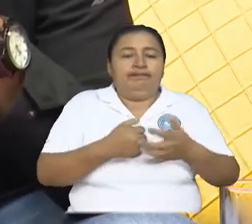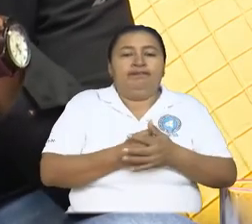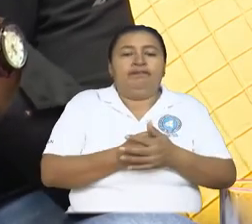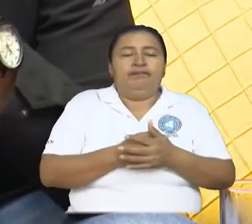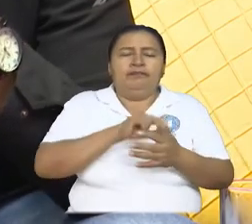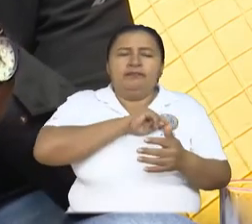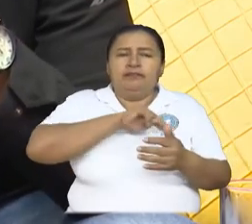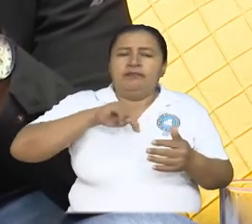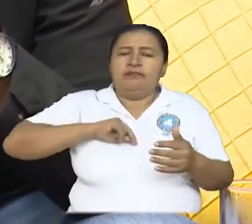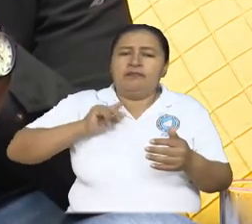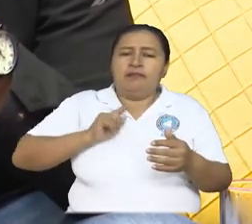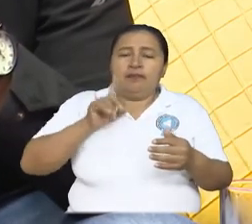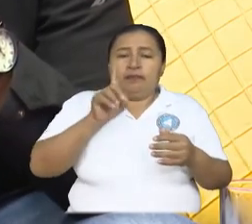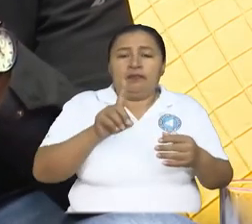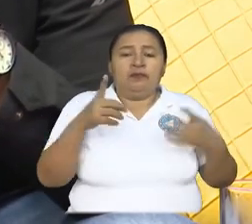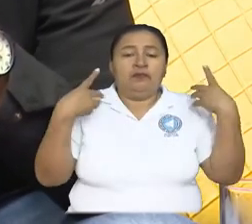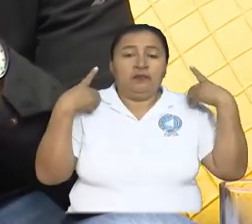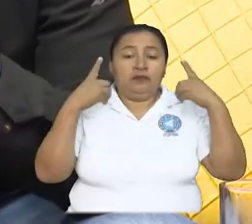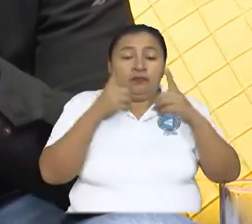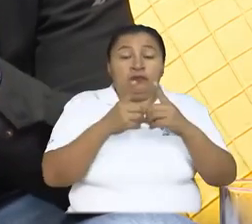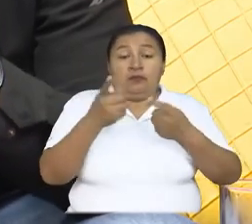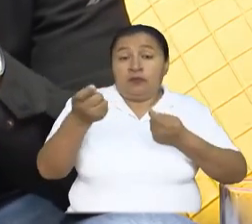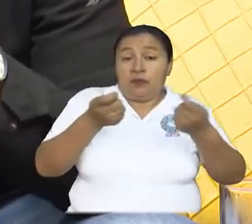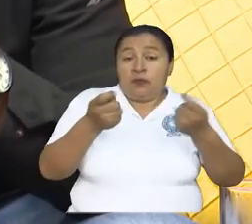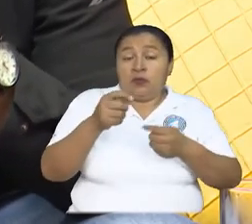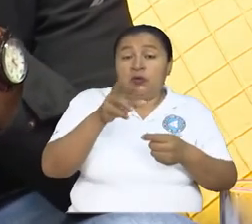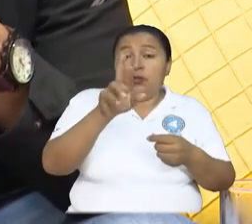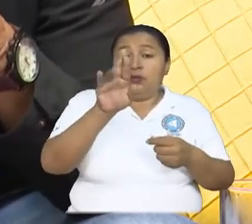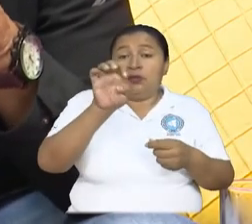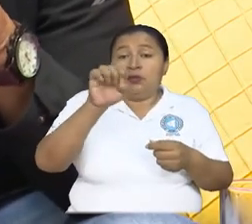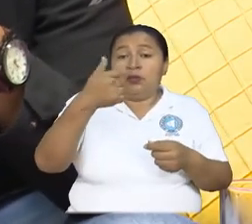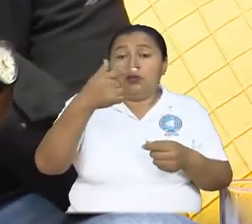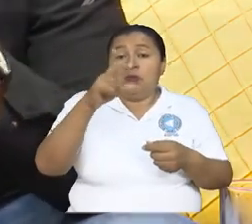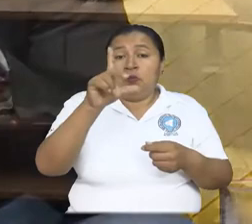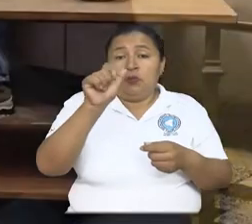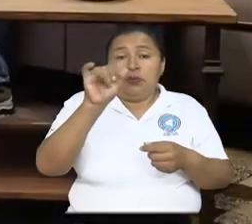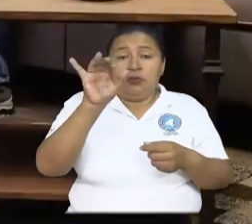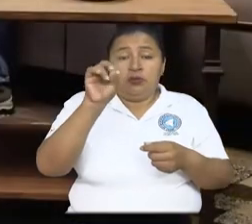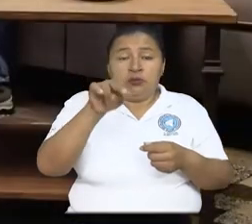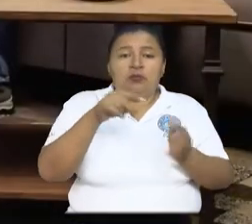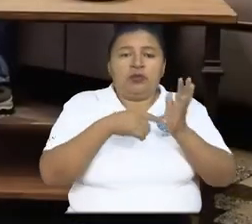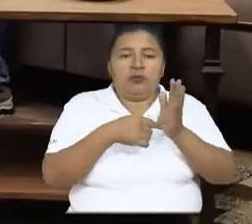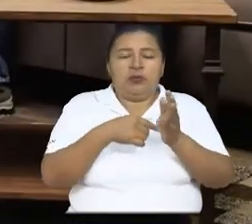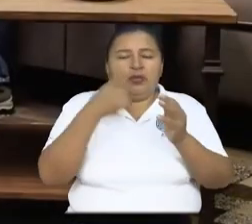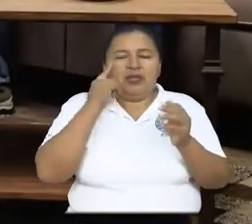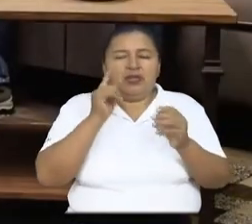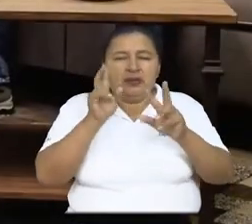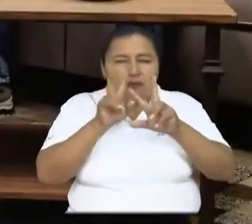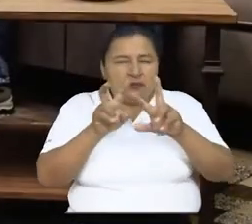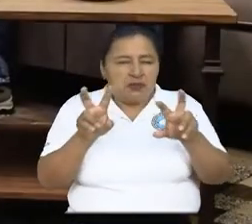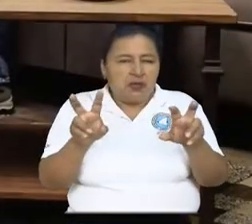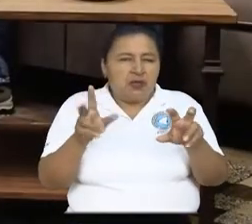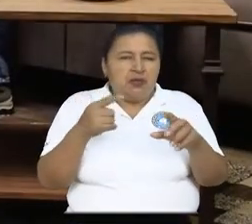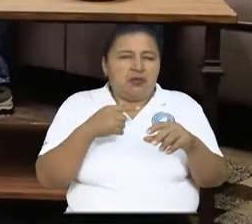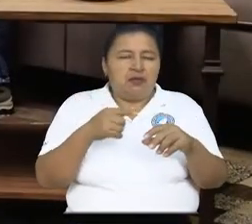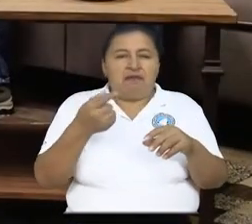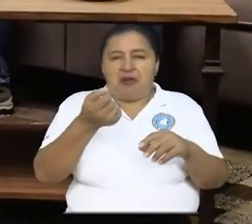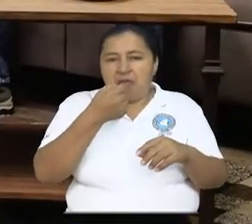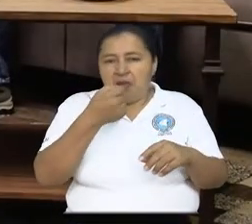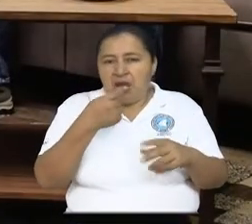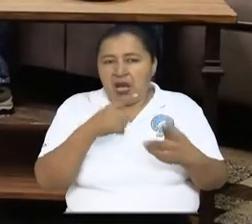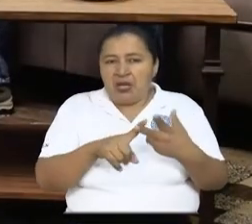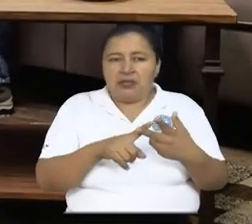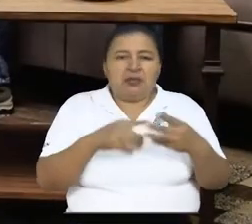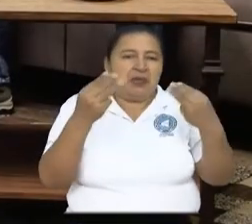tenemos una dirección de regulación que es en la que revisa por ejemplo la parte en farmacia los